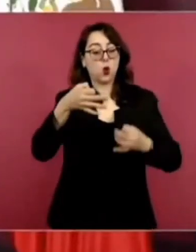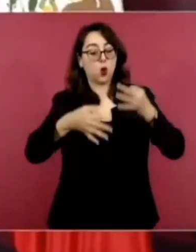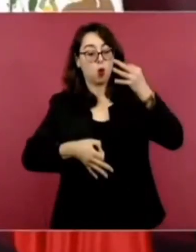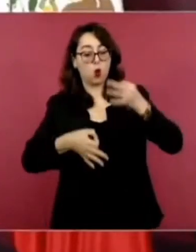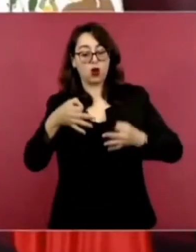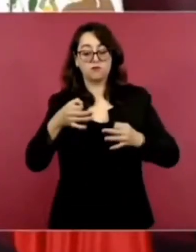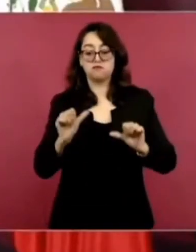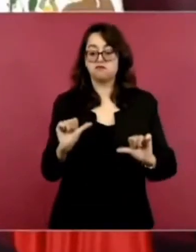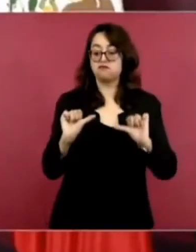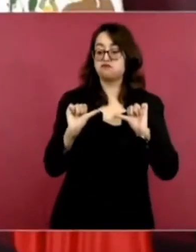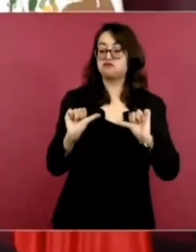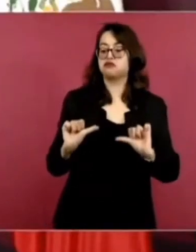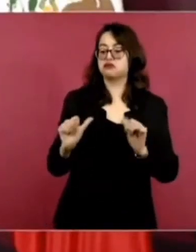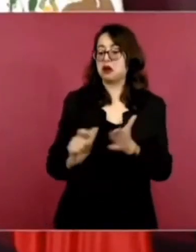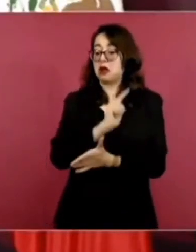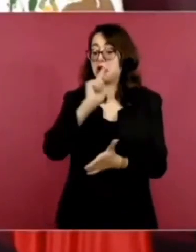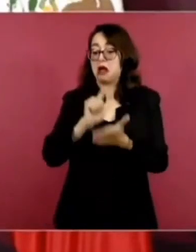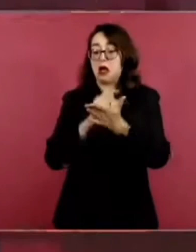fueros